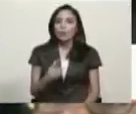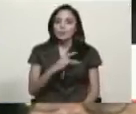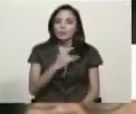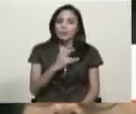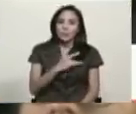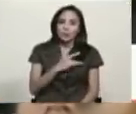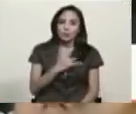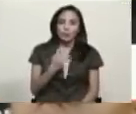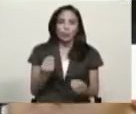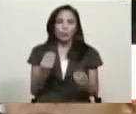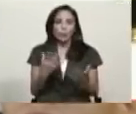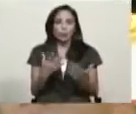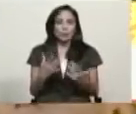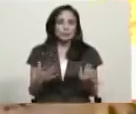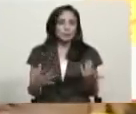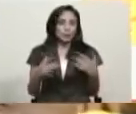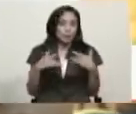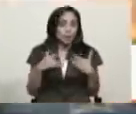destrozados